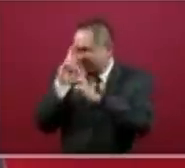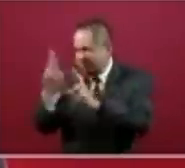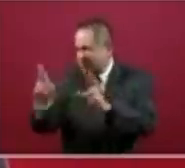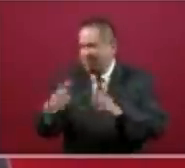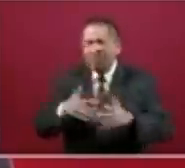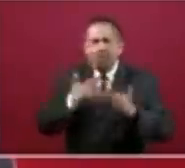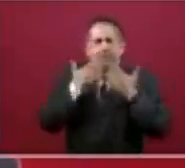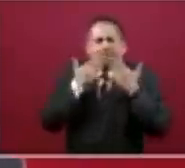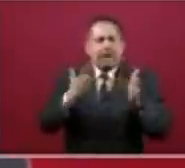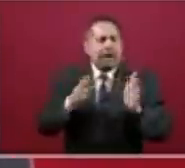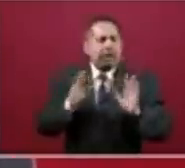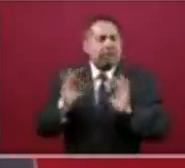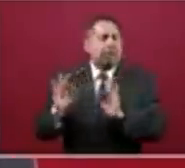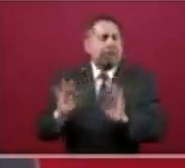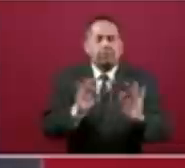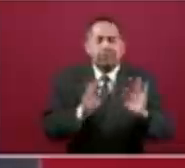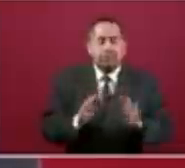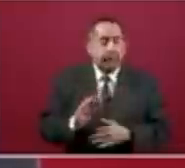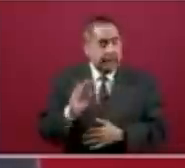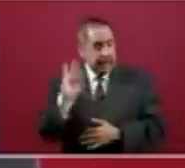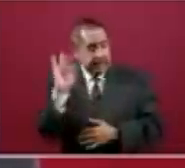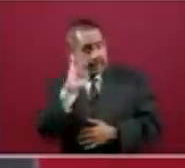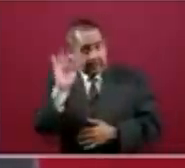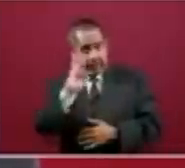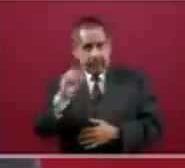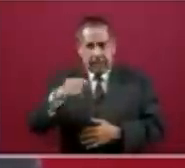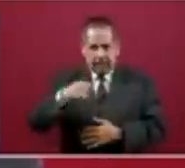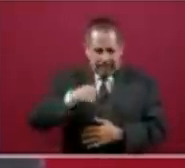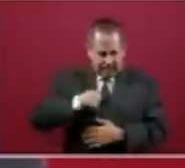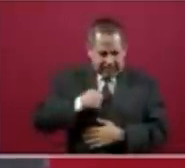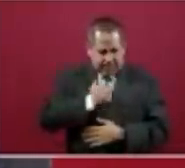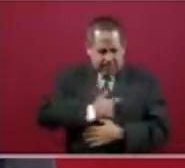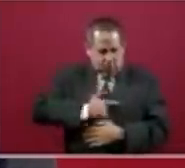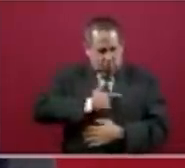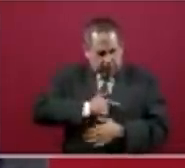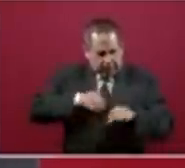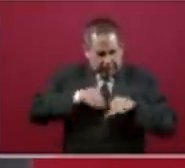Si a uno le gusta lo que hace,